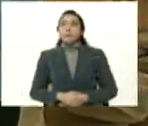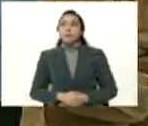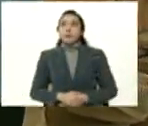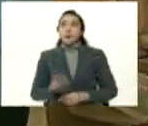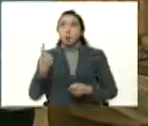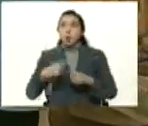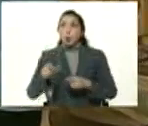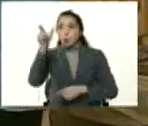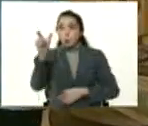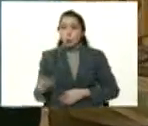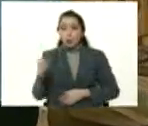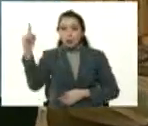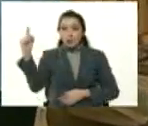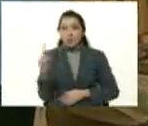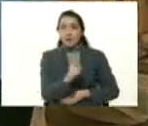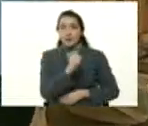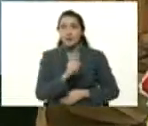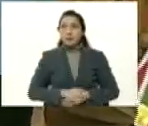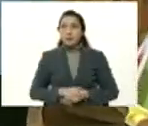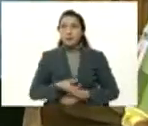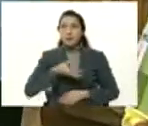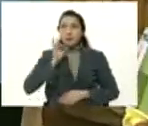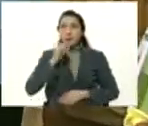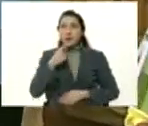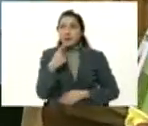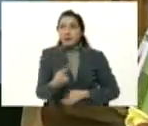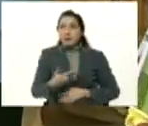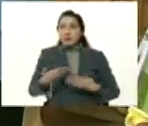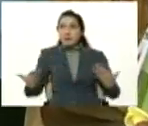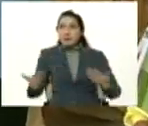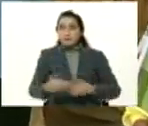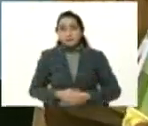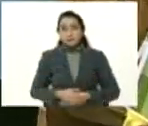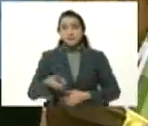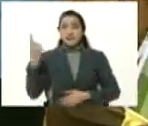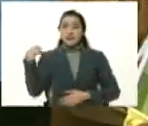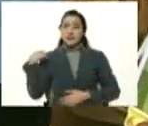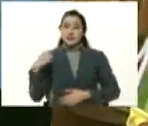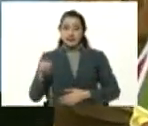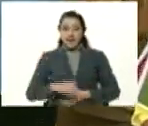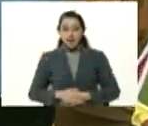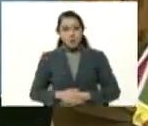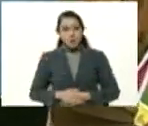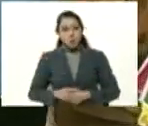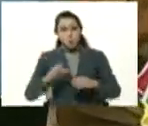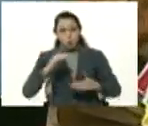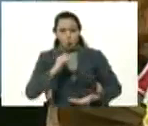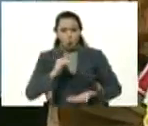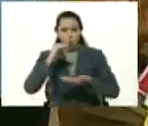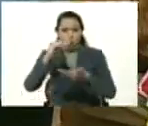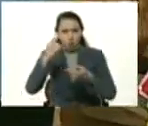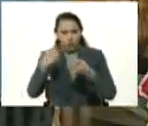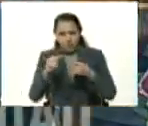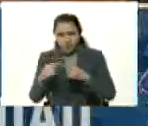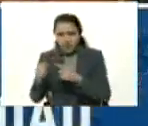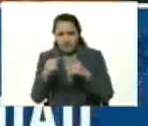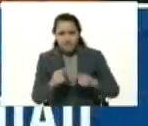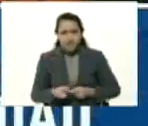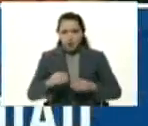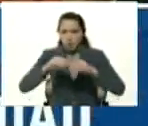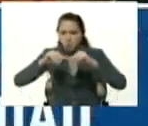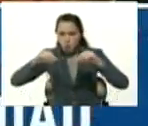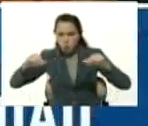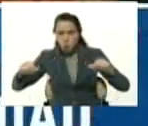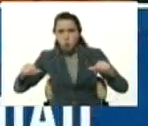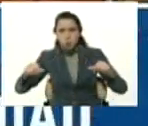José. Y viene con el café. ¿Qué dice Juan José? Bueno, acá tenemos otras diferentes presentaciones. Tenemos café en grano, Qualita